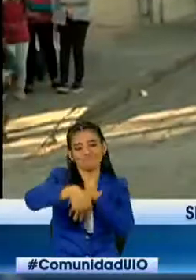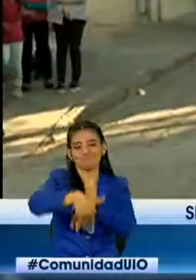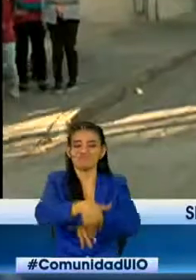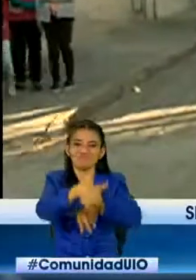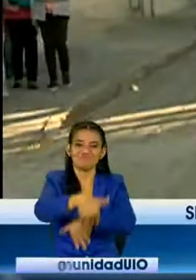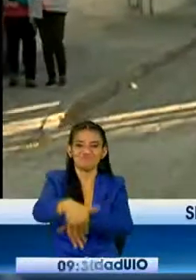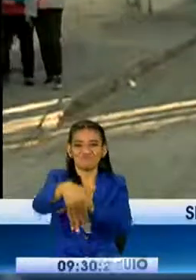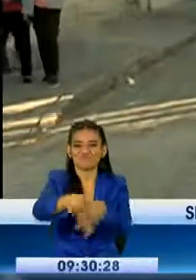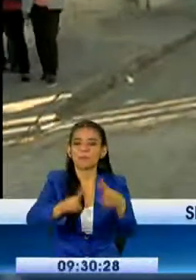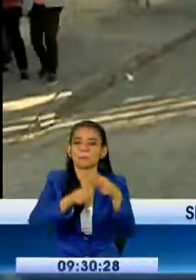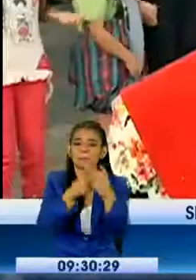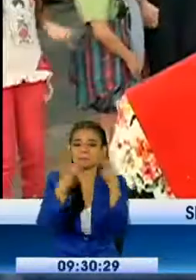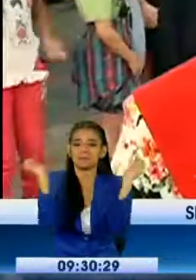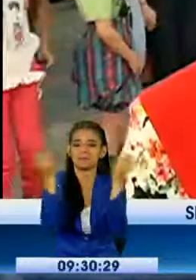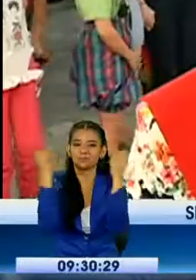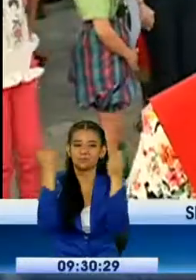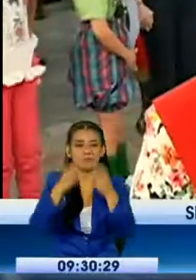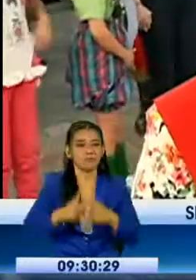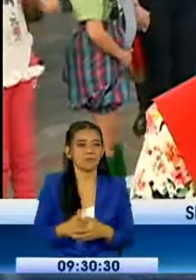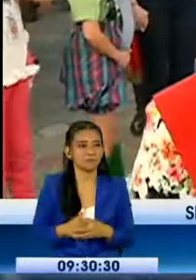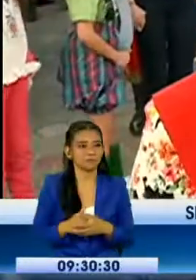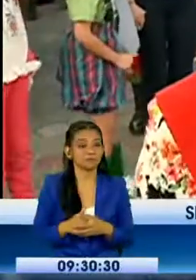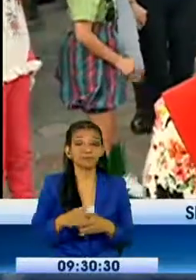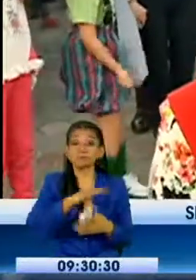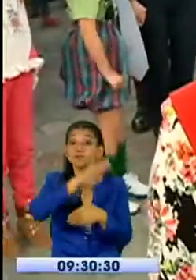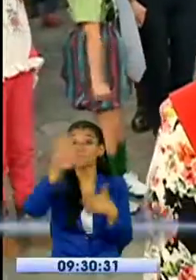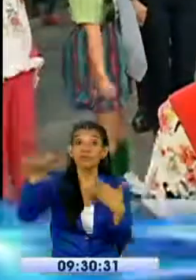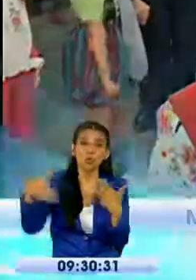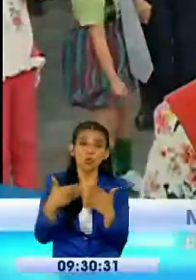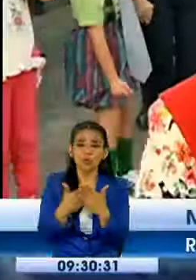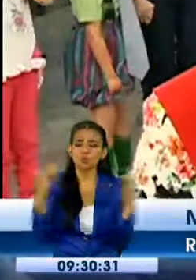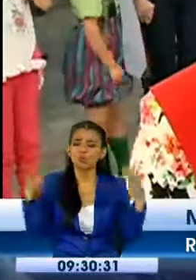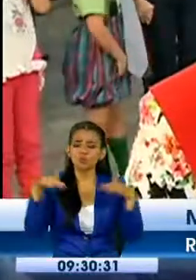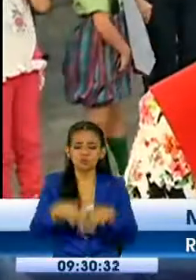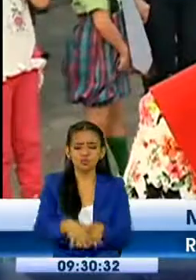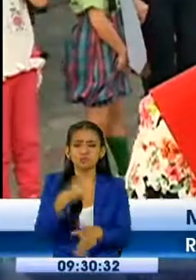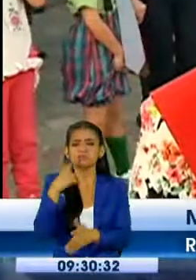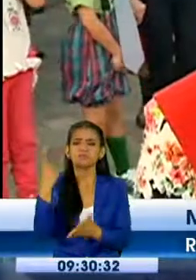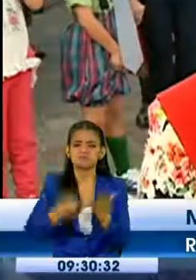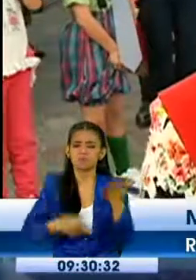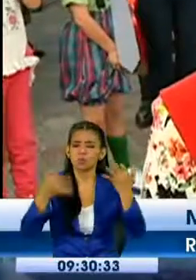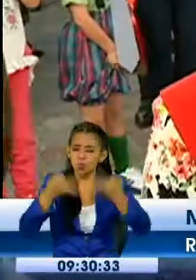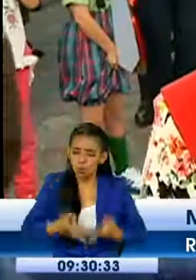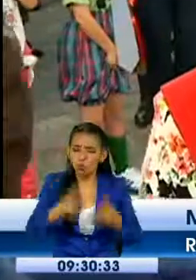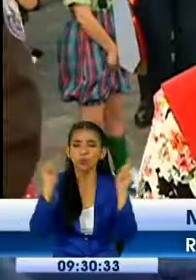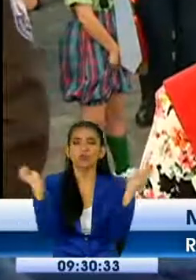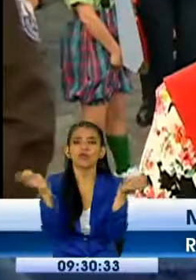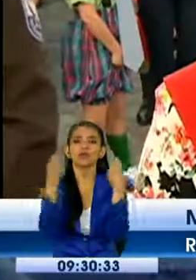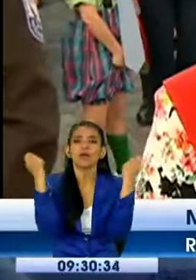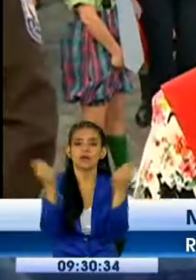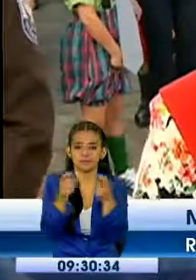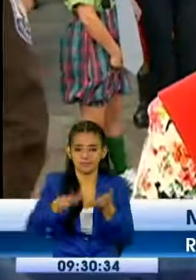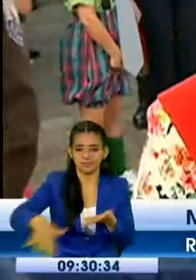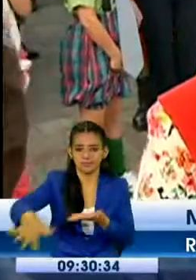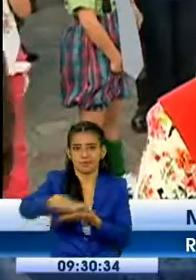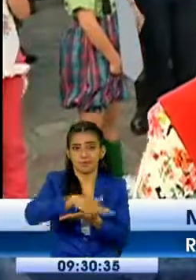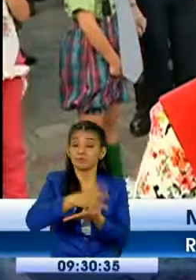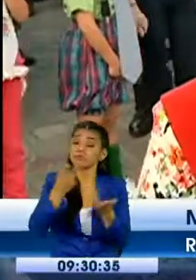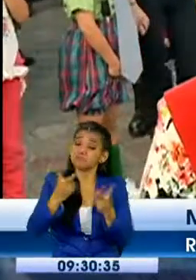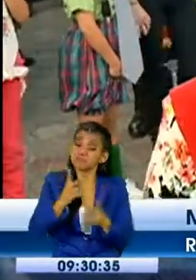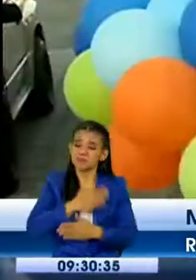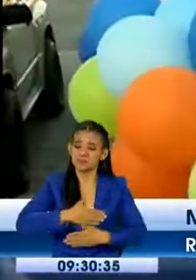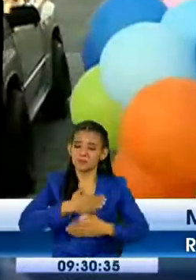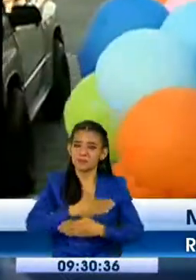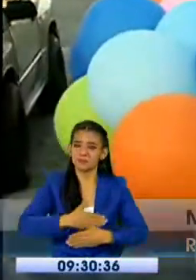por iniciadas las fiestas. Todos nos vamos a reunir para celebrar las fiestas de la parroquia y